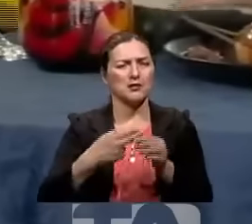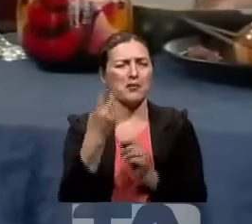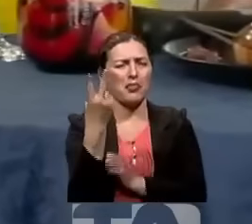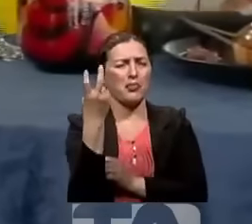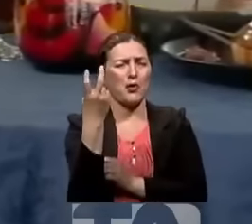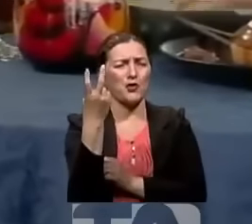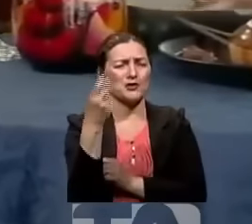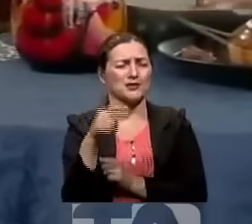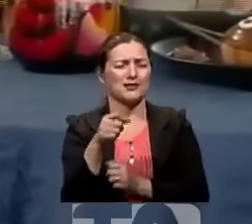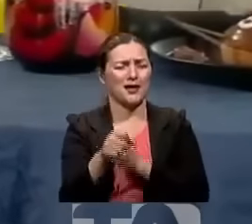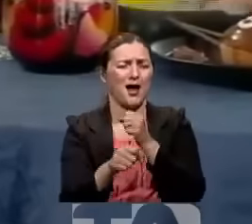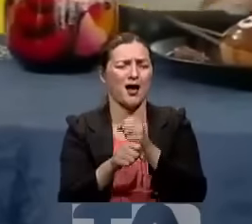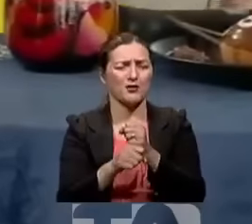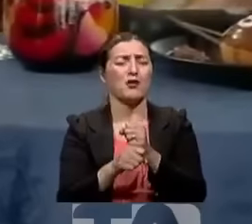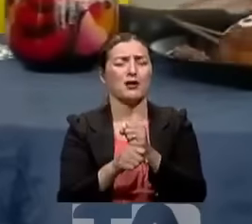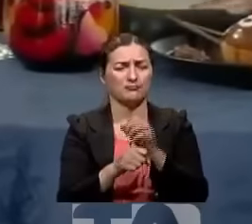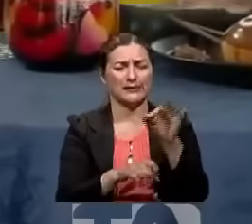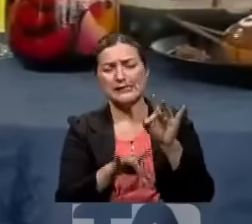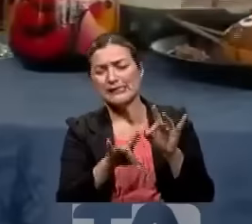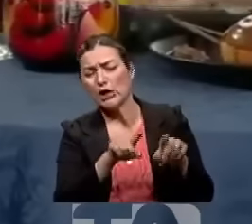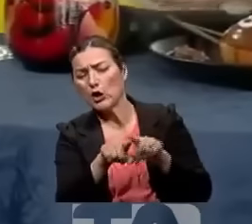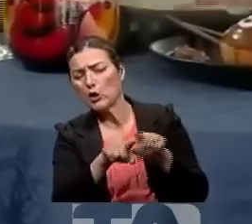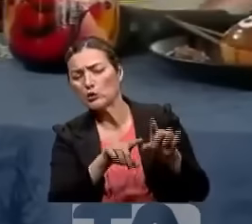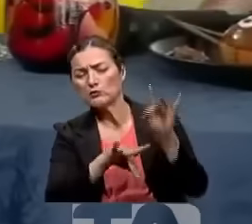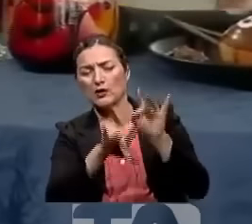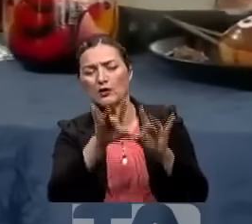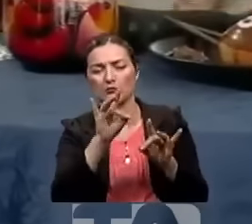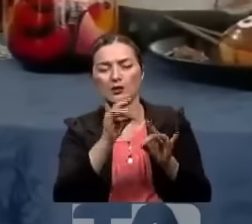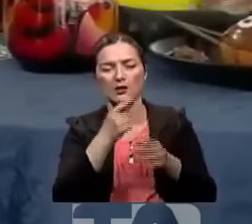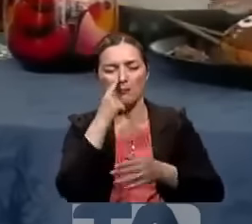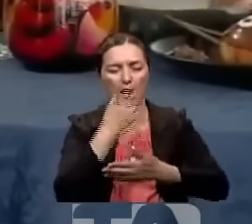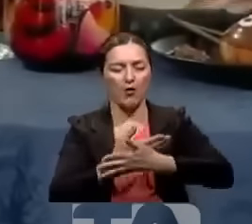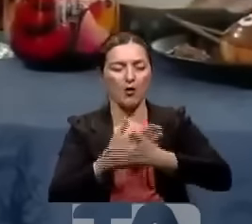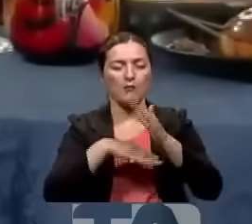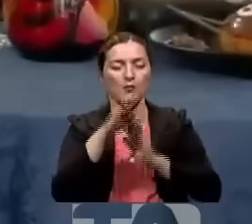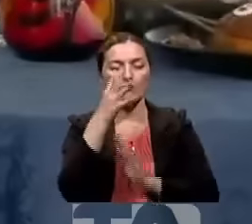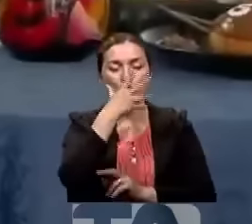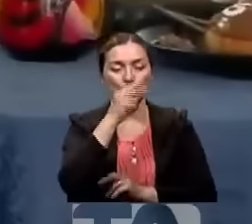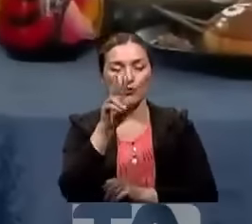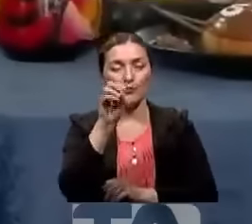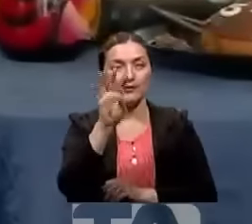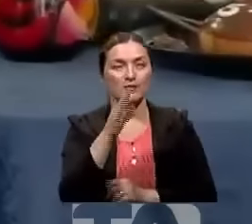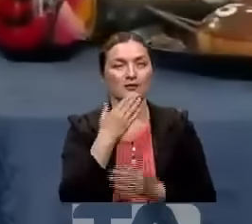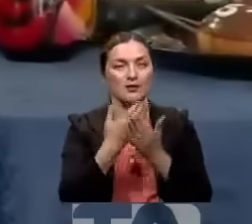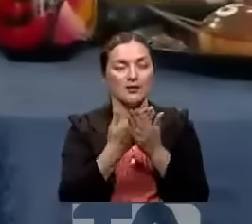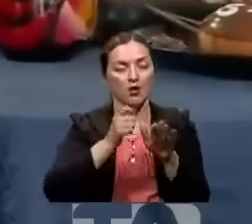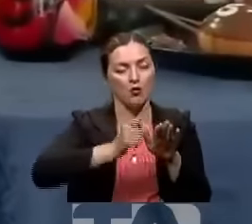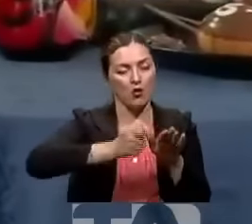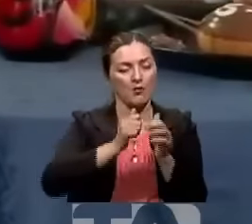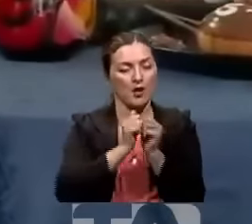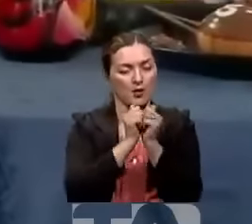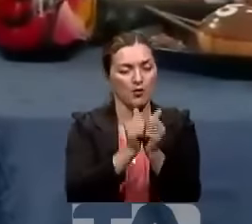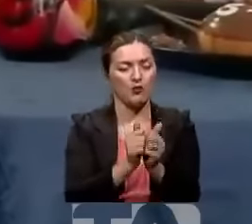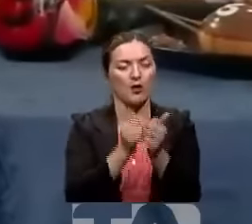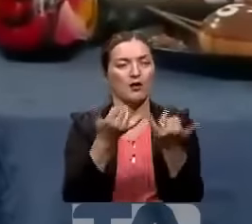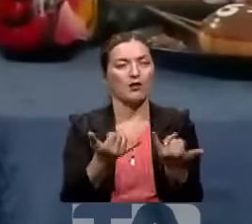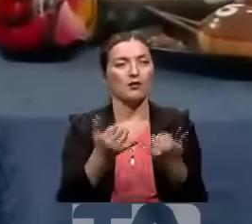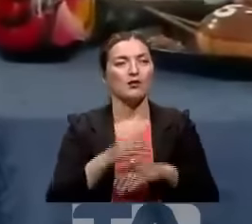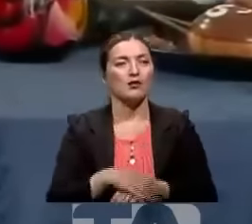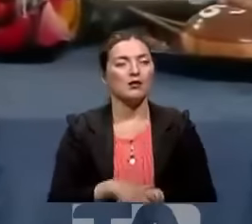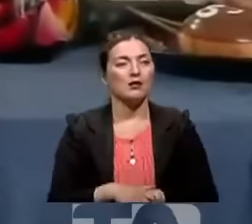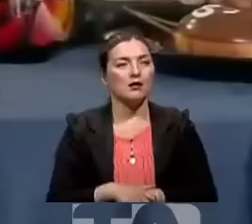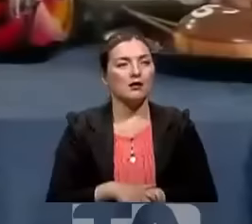participantes este año para elegir a la guagua más linda 2024. Agradezco a nuestro querido jurado que nos está acompañando en este recorrido